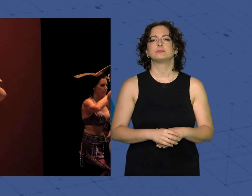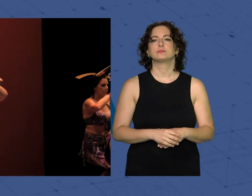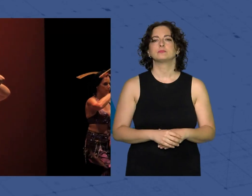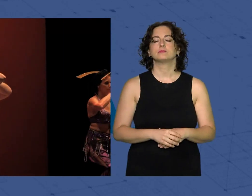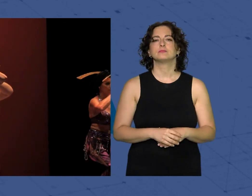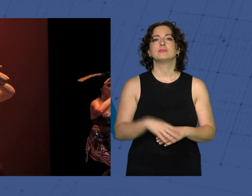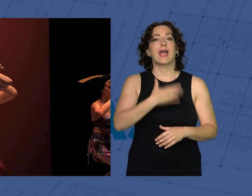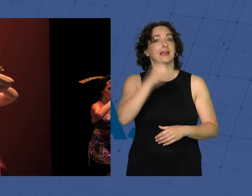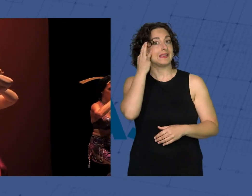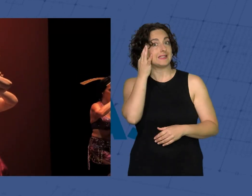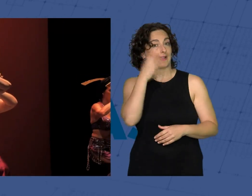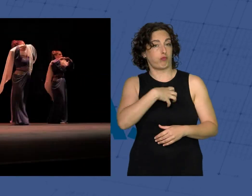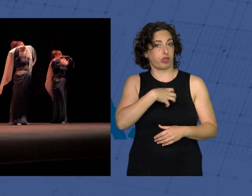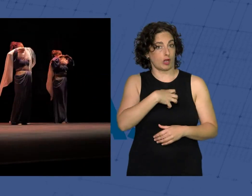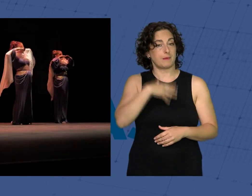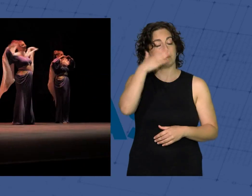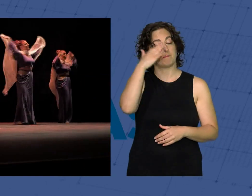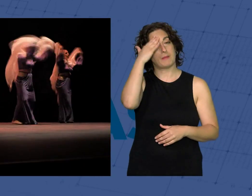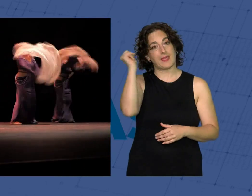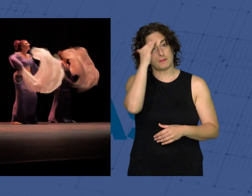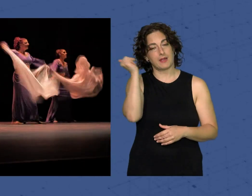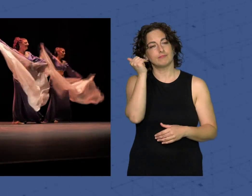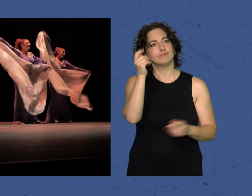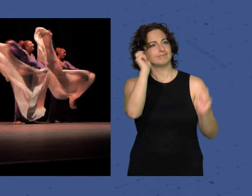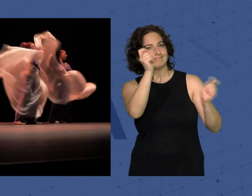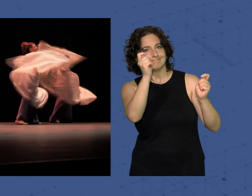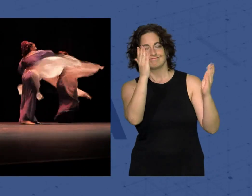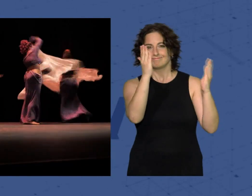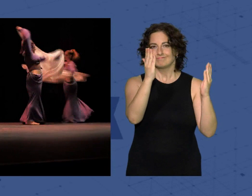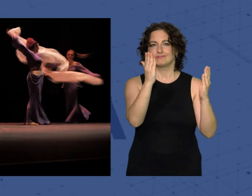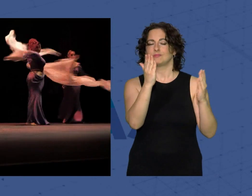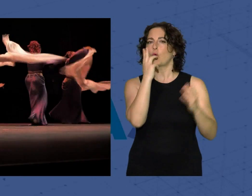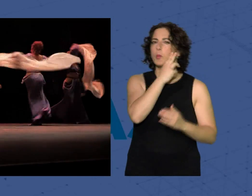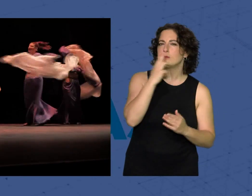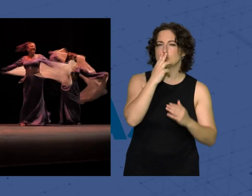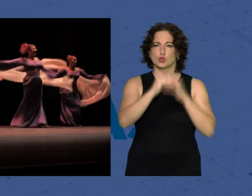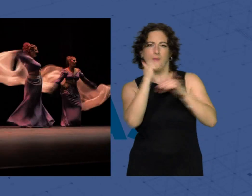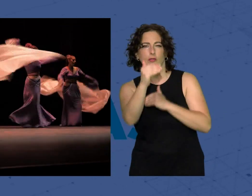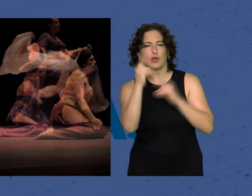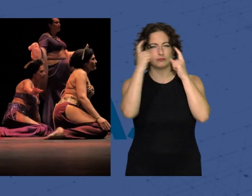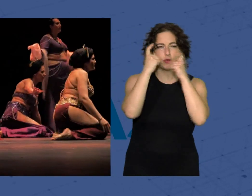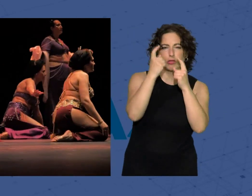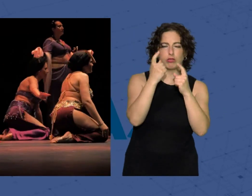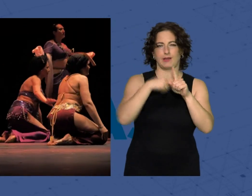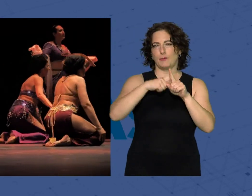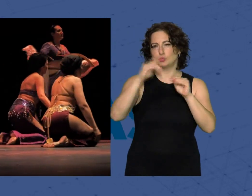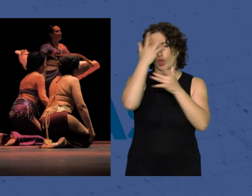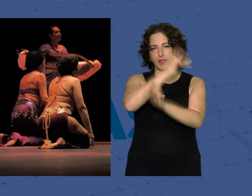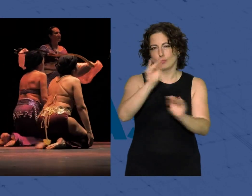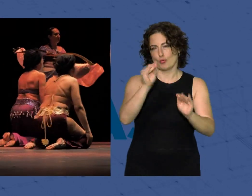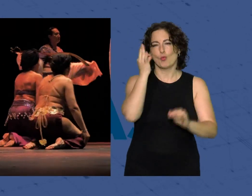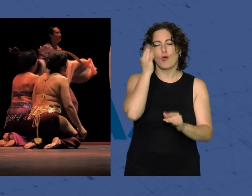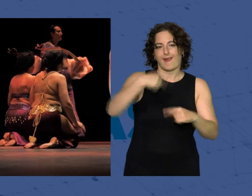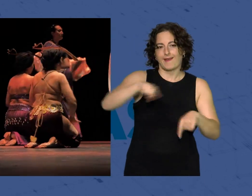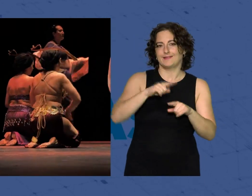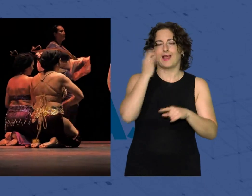La alcaldesa de Almería en funciones, María del Mar Vázquez, ha elogiado el ejemplo de compromiso, superación, esfuerzo y nivel de concienciación de las mujeres de Almería en